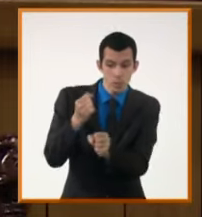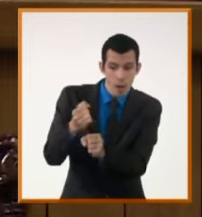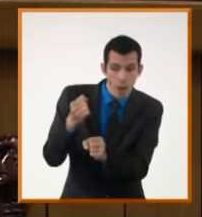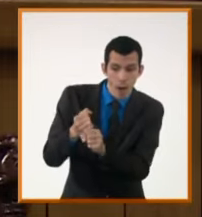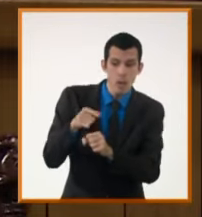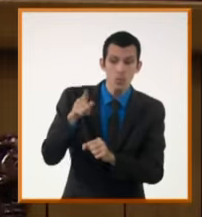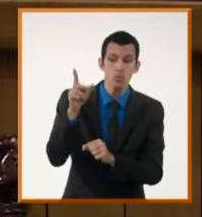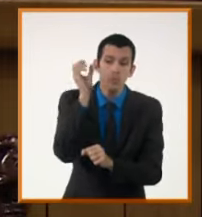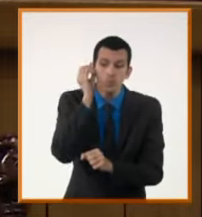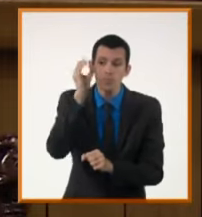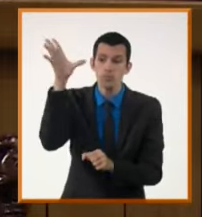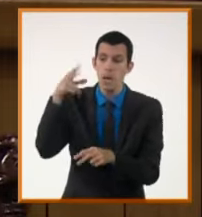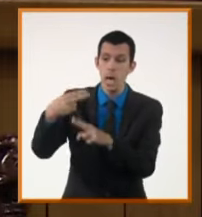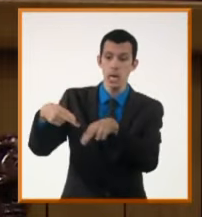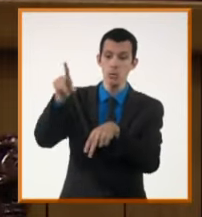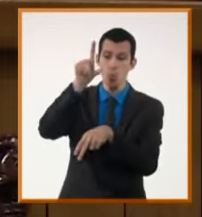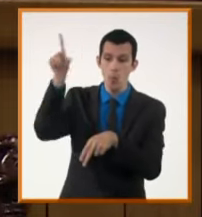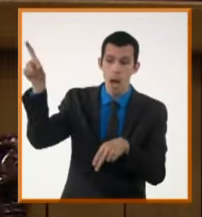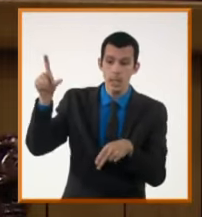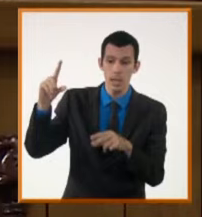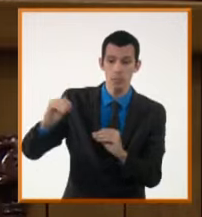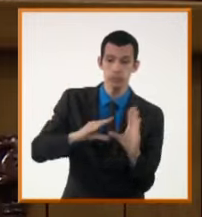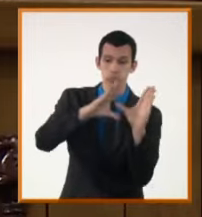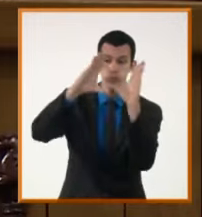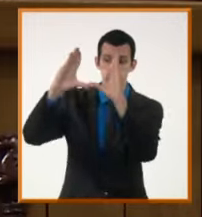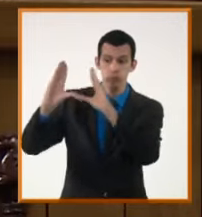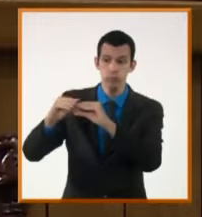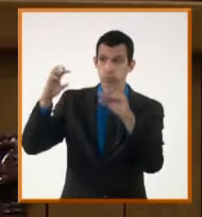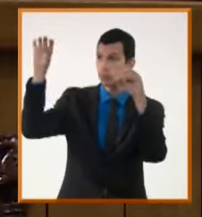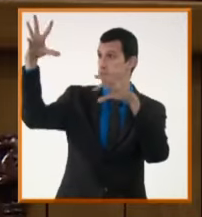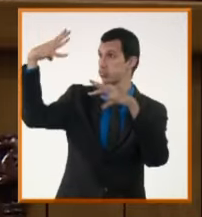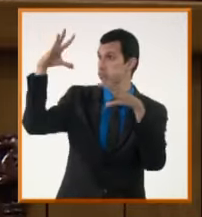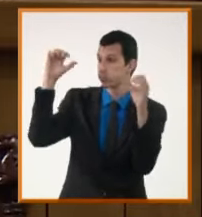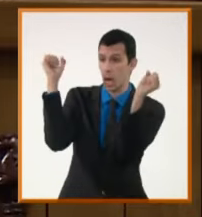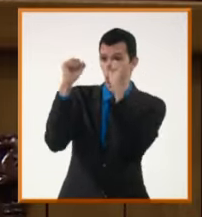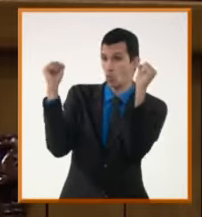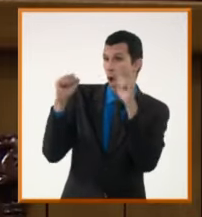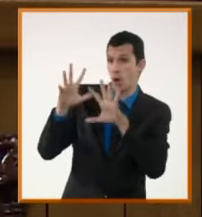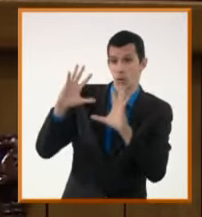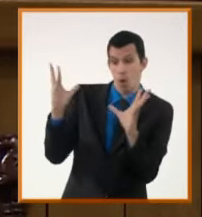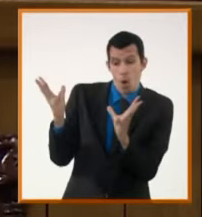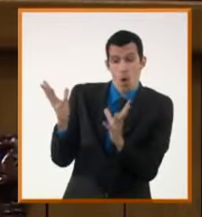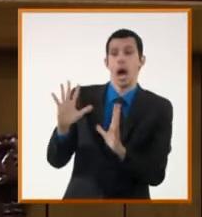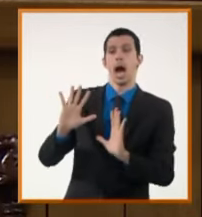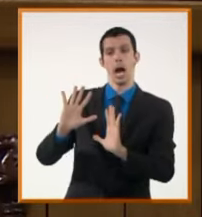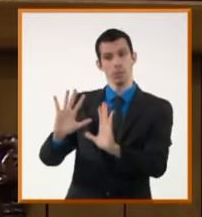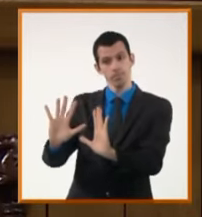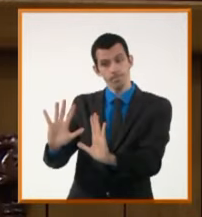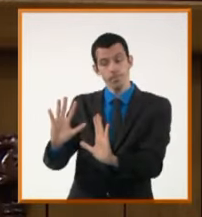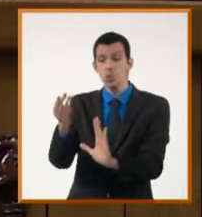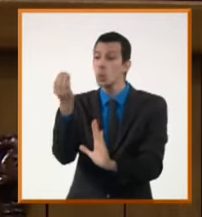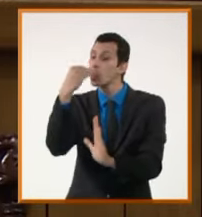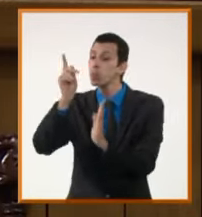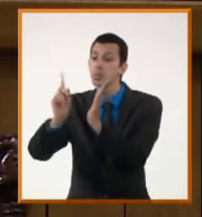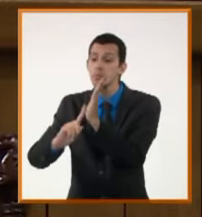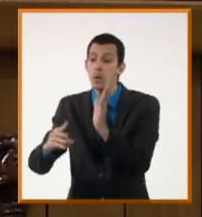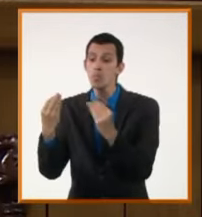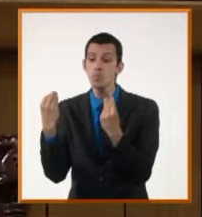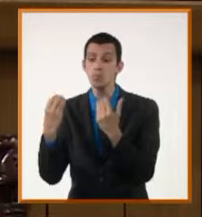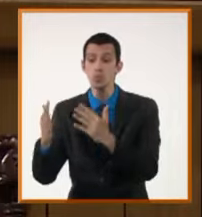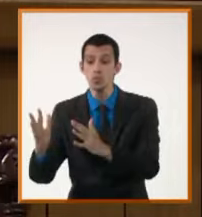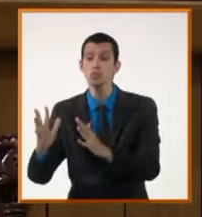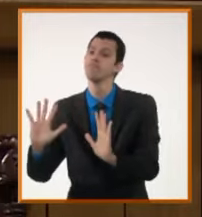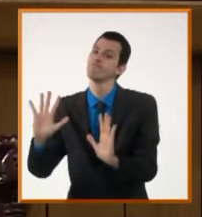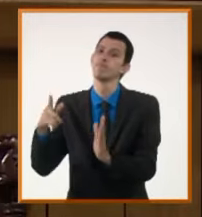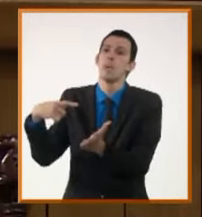y el control contra el robo de electricidad, que también en algunos lugares se manifiesta de una manera importante,